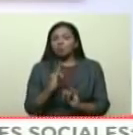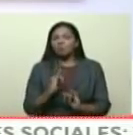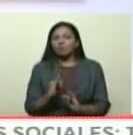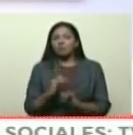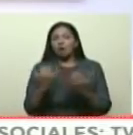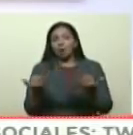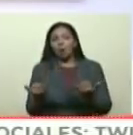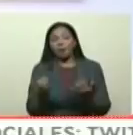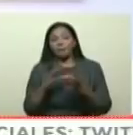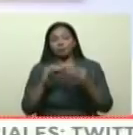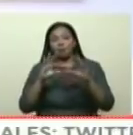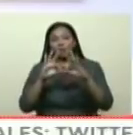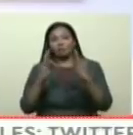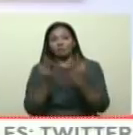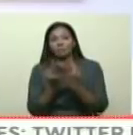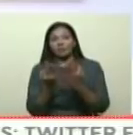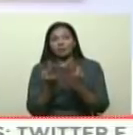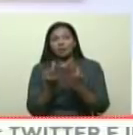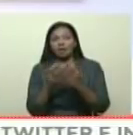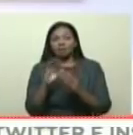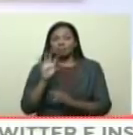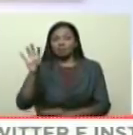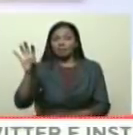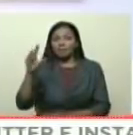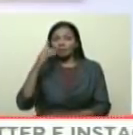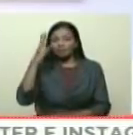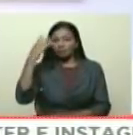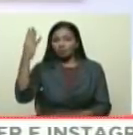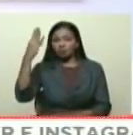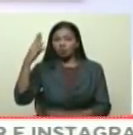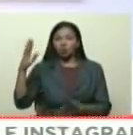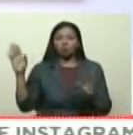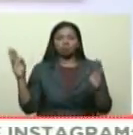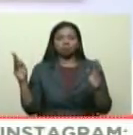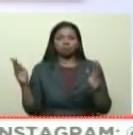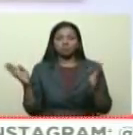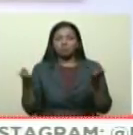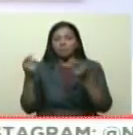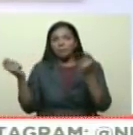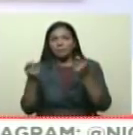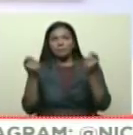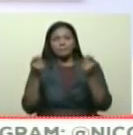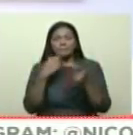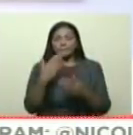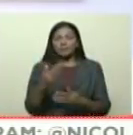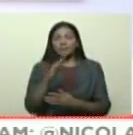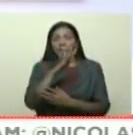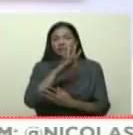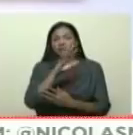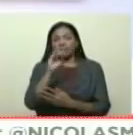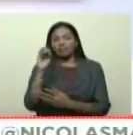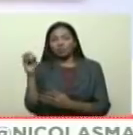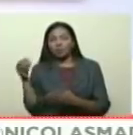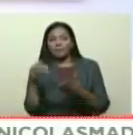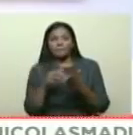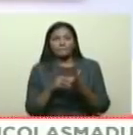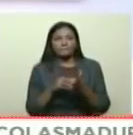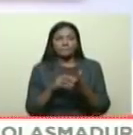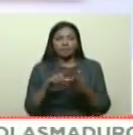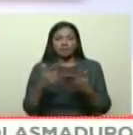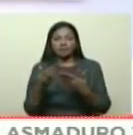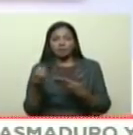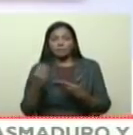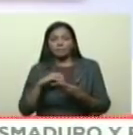Ahora para la familia grande, que es la patria, Dios proveerá. Me piden 500 mil euros para pagar todos